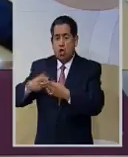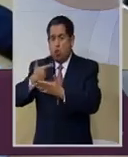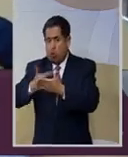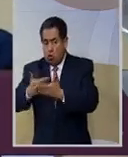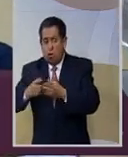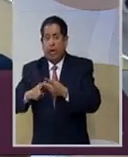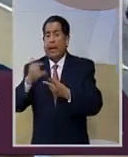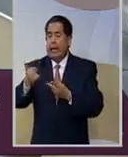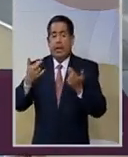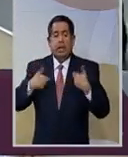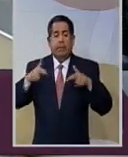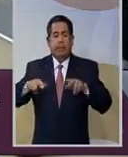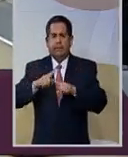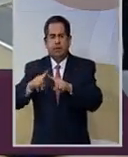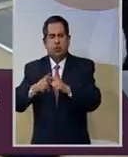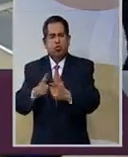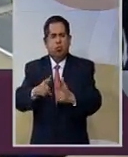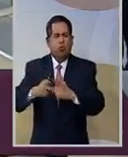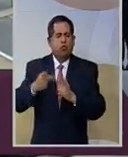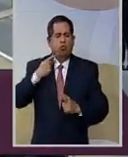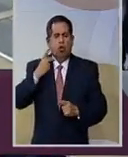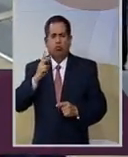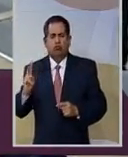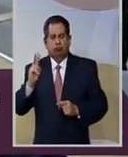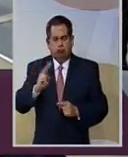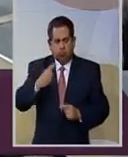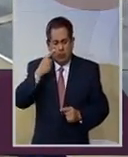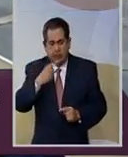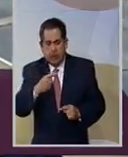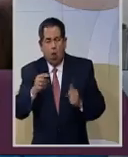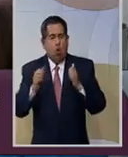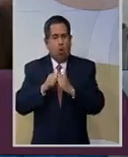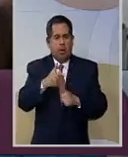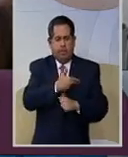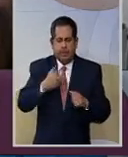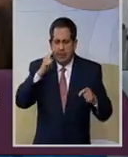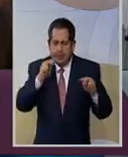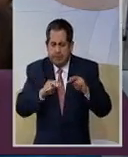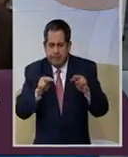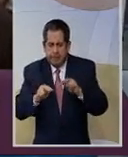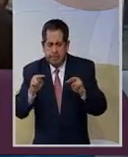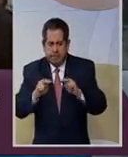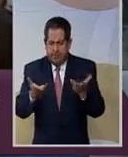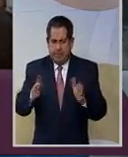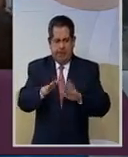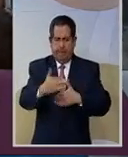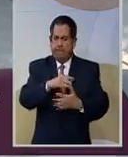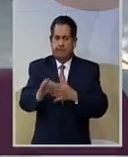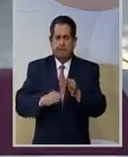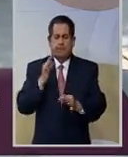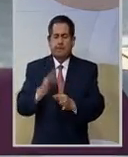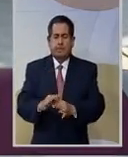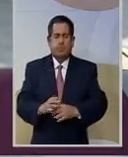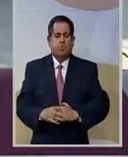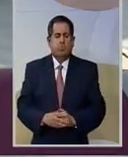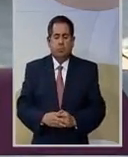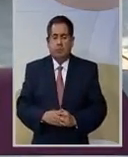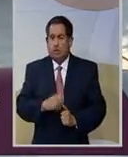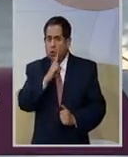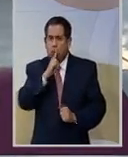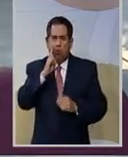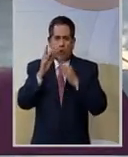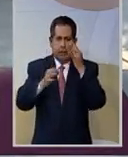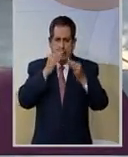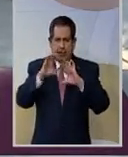como representantes de los partidos políticos, pueden acudir con el presidente de casilla a la entrega de los paquetes electorales. Informó para el canal